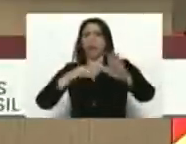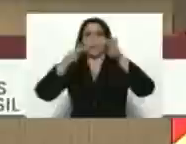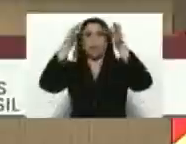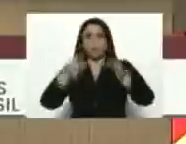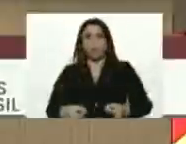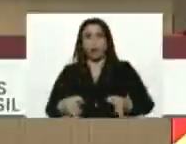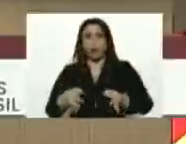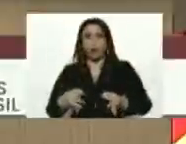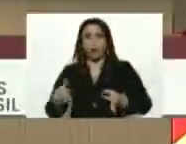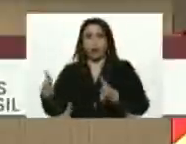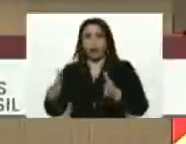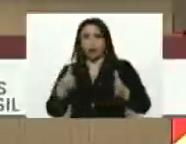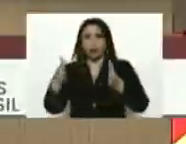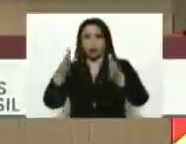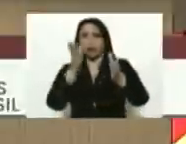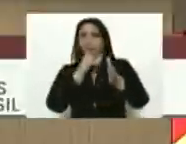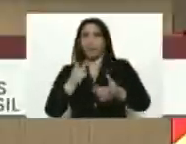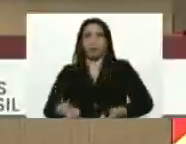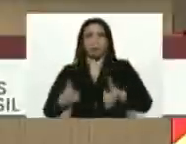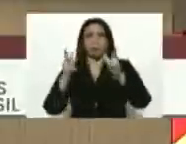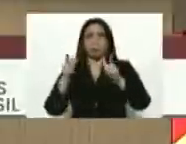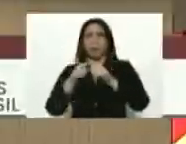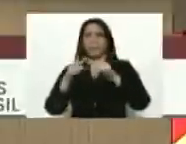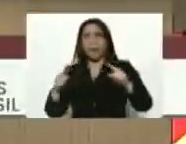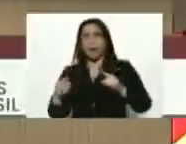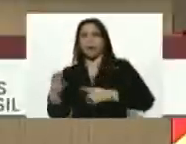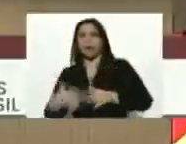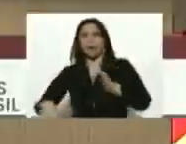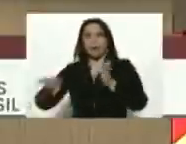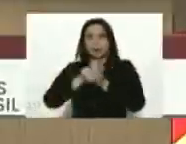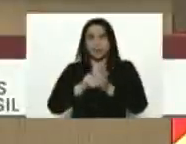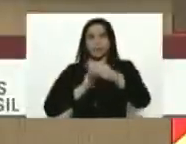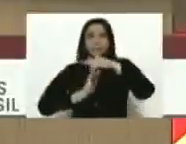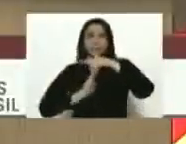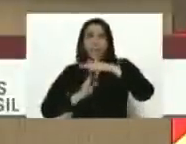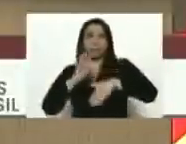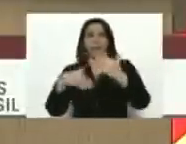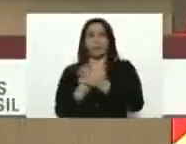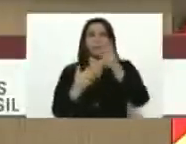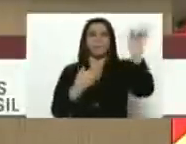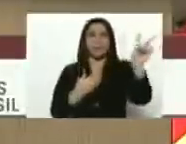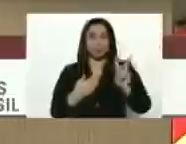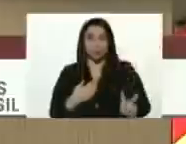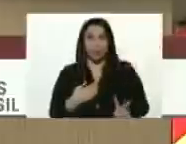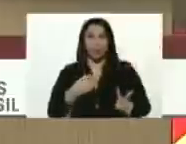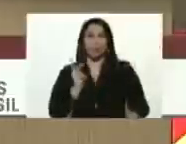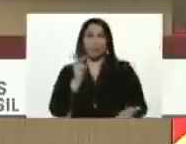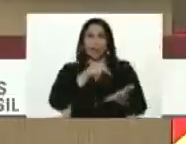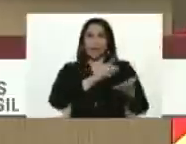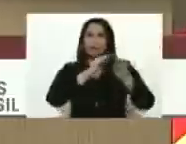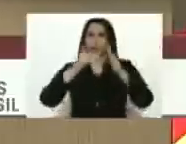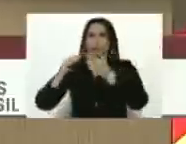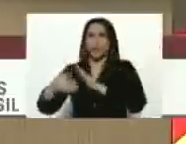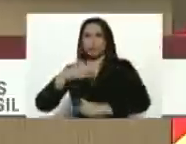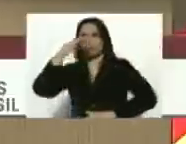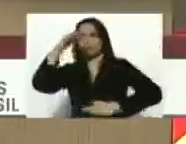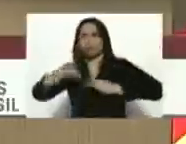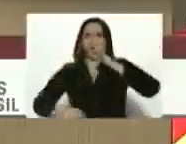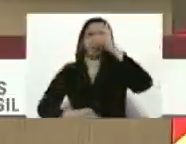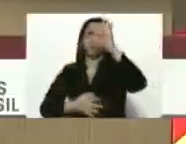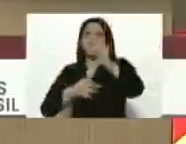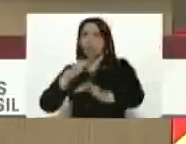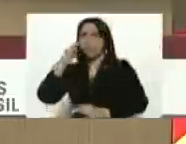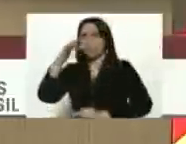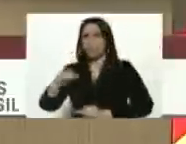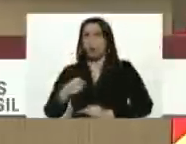no autorizadas para que retornen los connacionales a Venezuela y lleguen a la comunidad a contagiar. Y